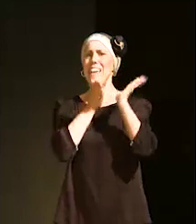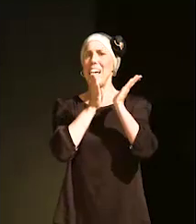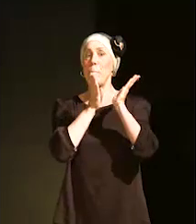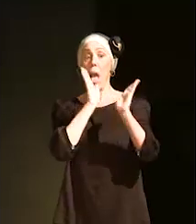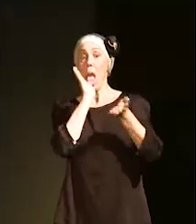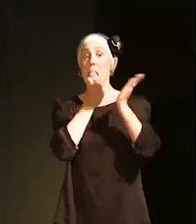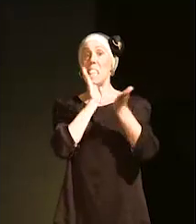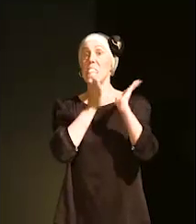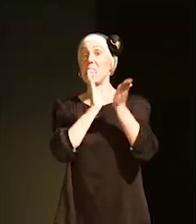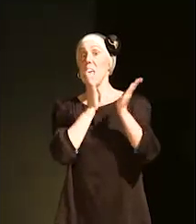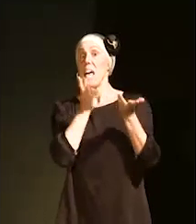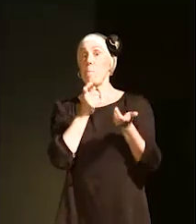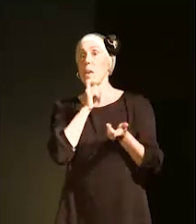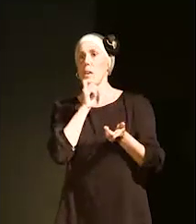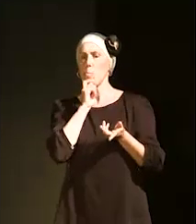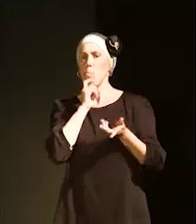de sanación